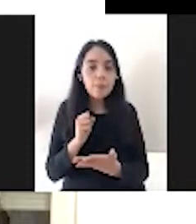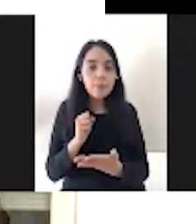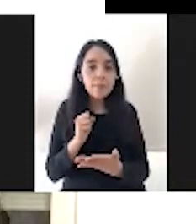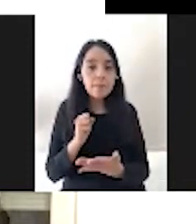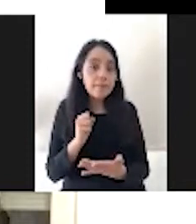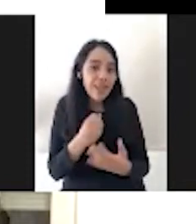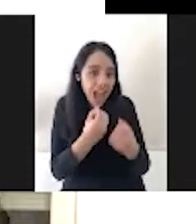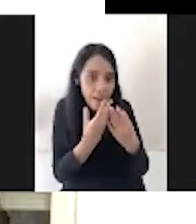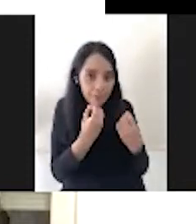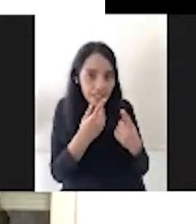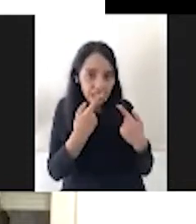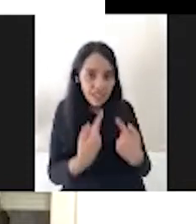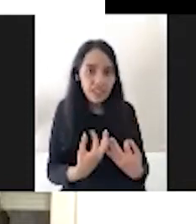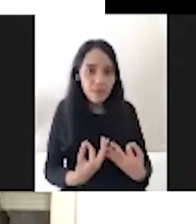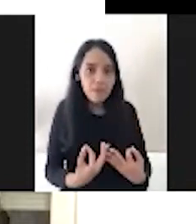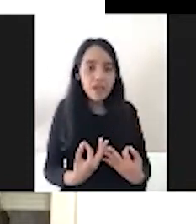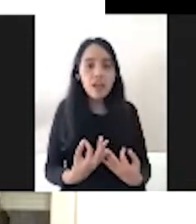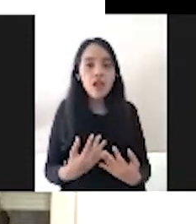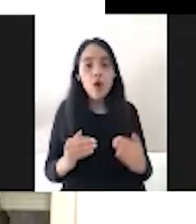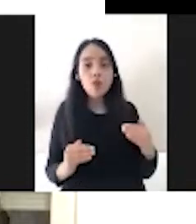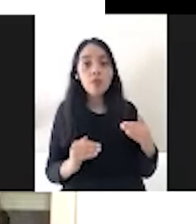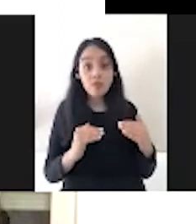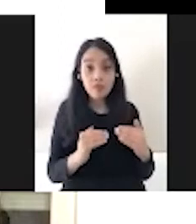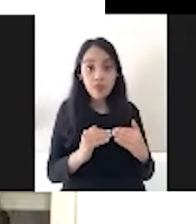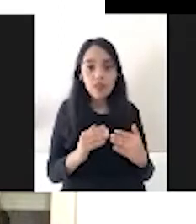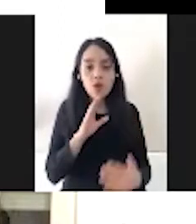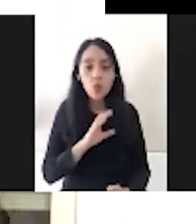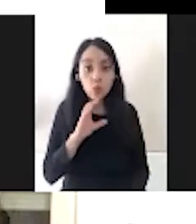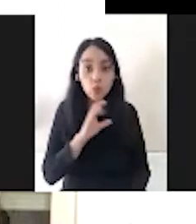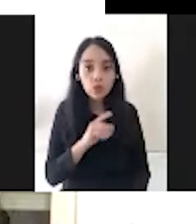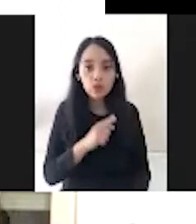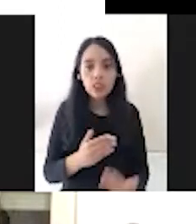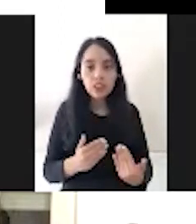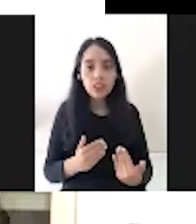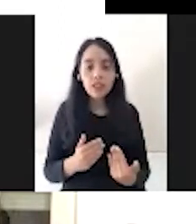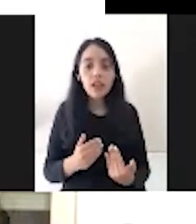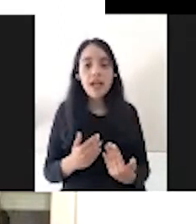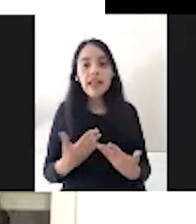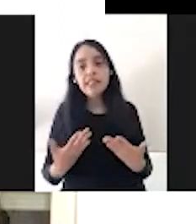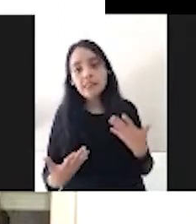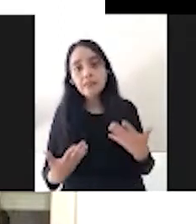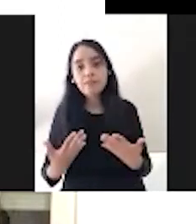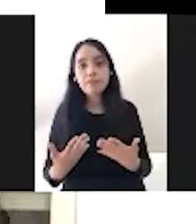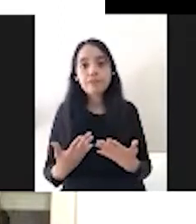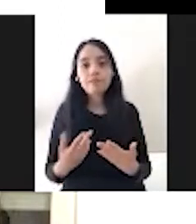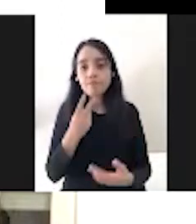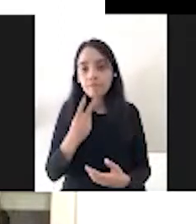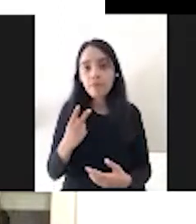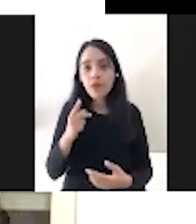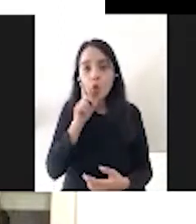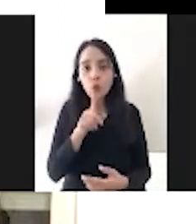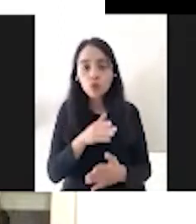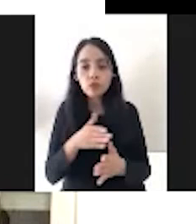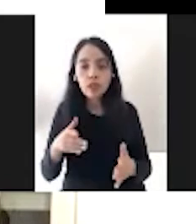contenidos, no ha sido capaz de alcanzar los aprendizajes mínimos que fue trazado por el docente, se llega a la última parte, que es las